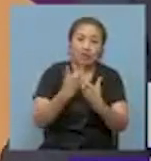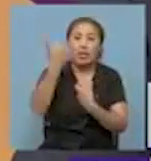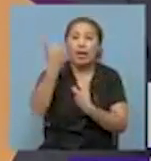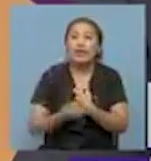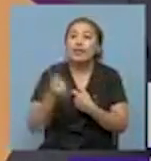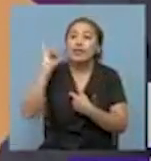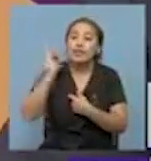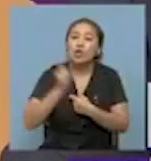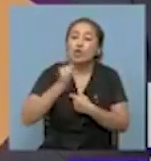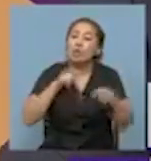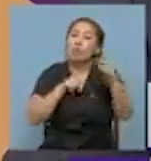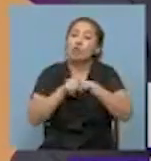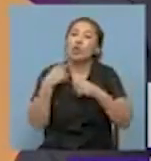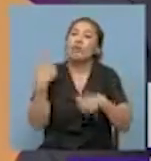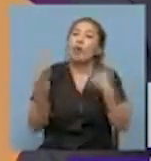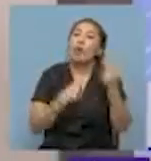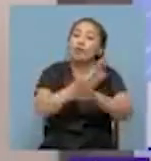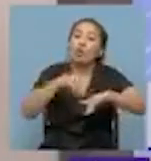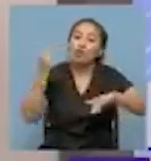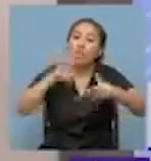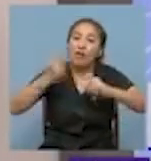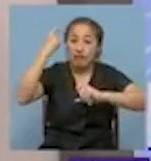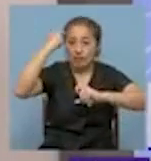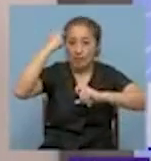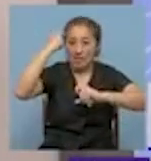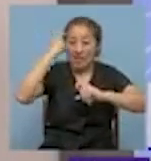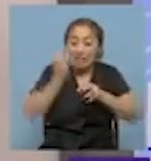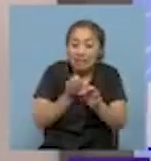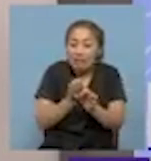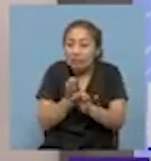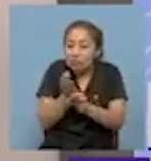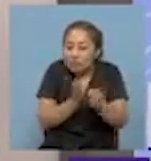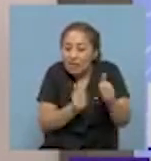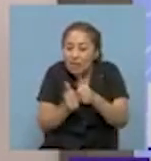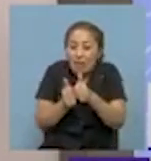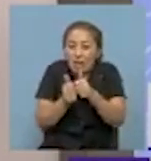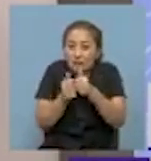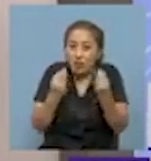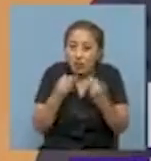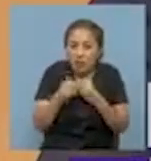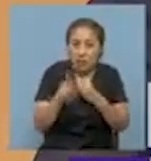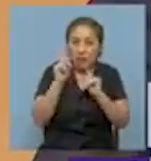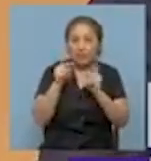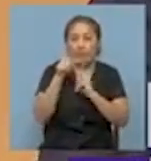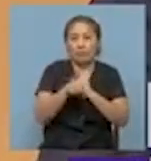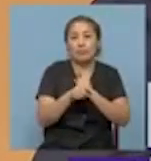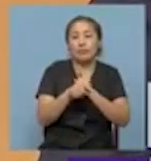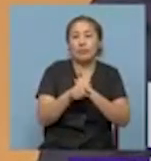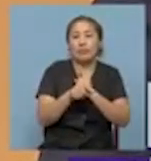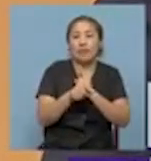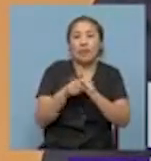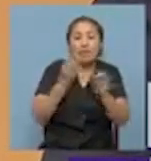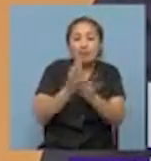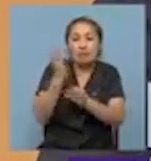que oponernos a estos que están jugando con nuestros hijos están orientando a nuestros niños están adoctrinando